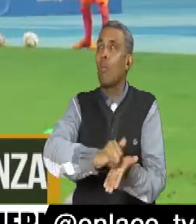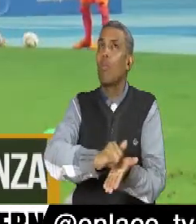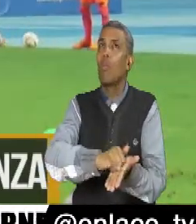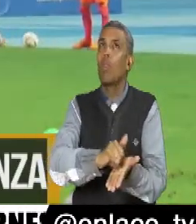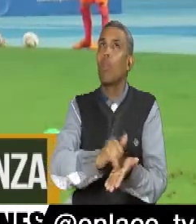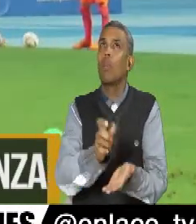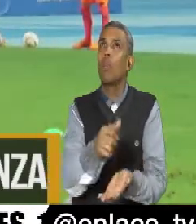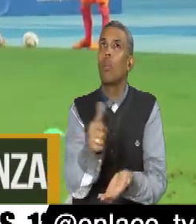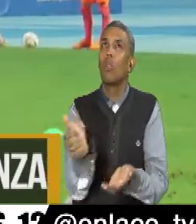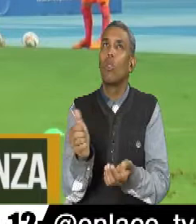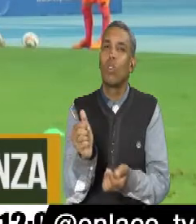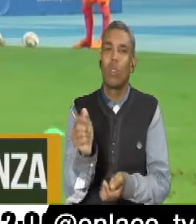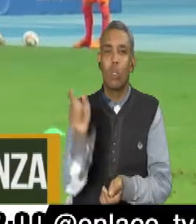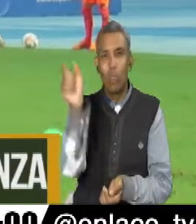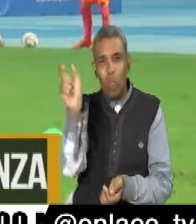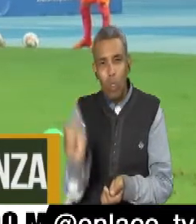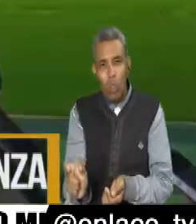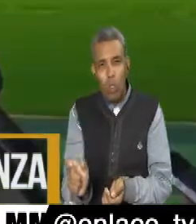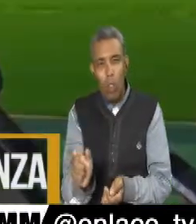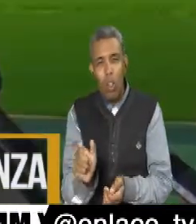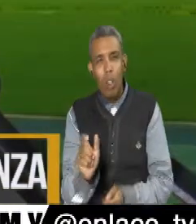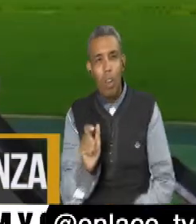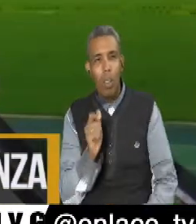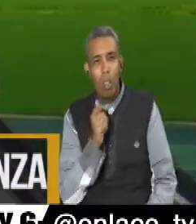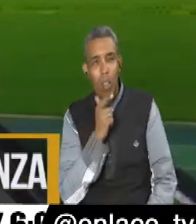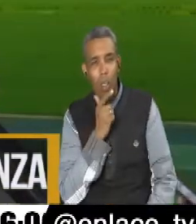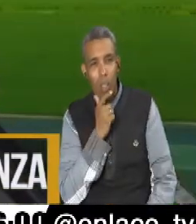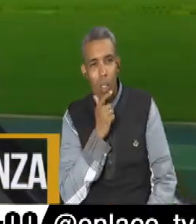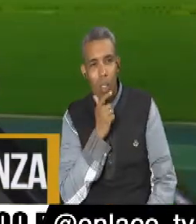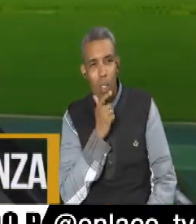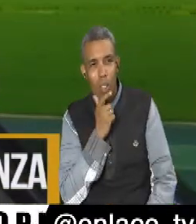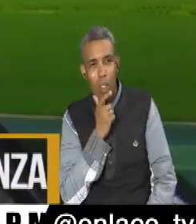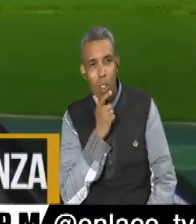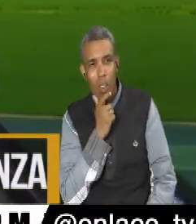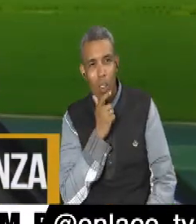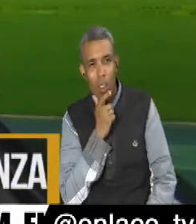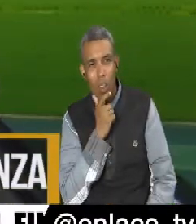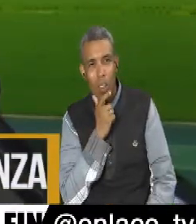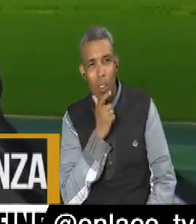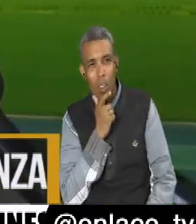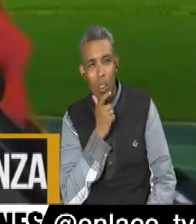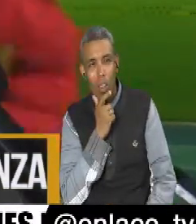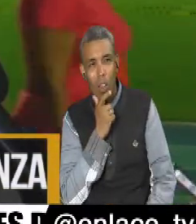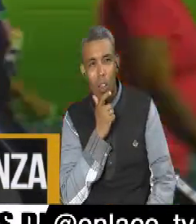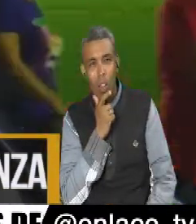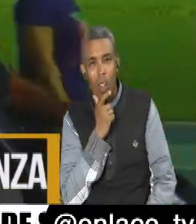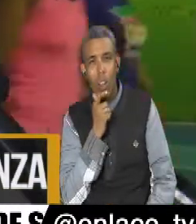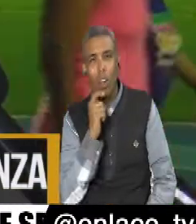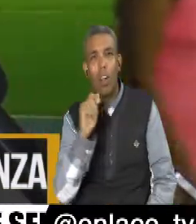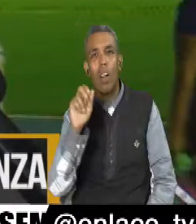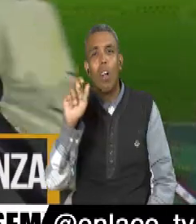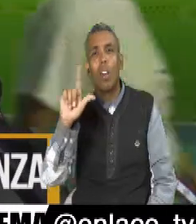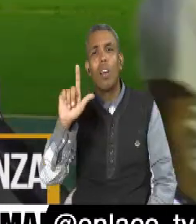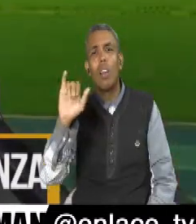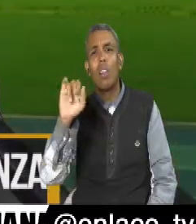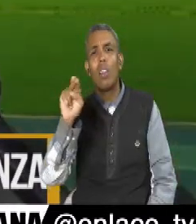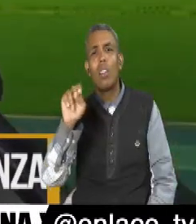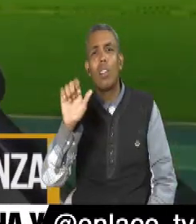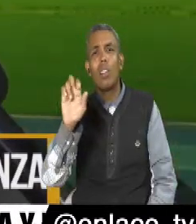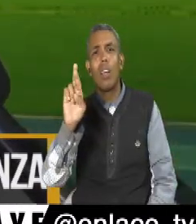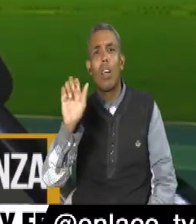a en el semestre anterior a ¿Quiñones? No, a nuestro volante, a Lizarazo.